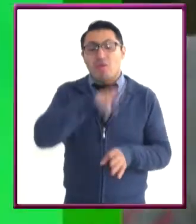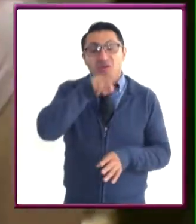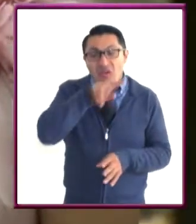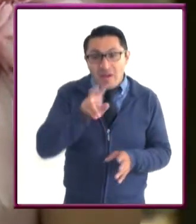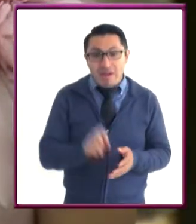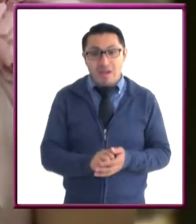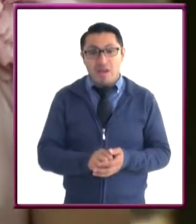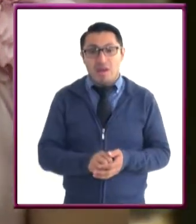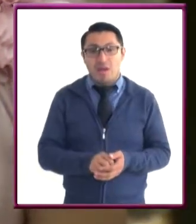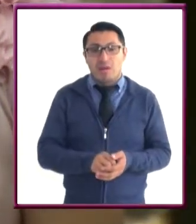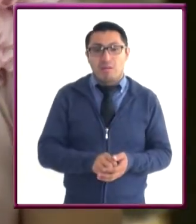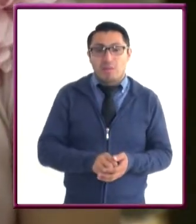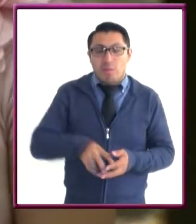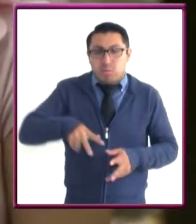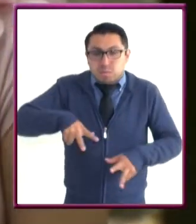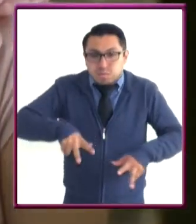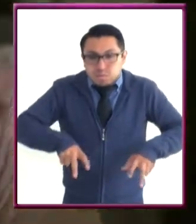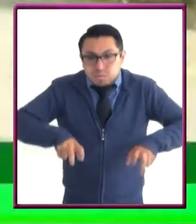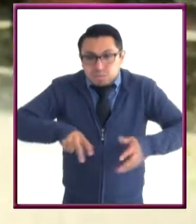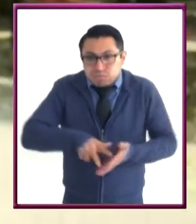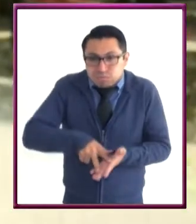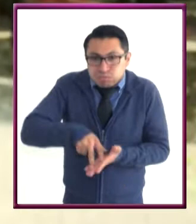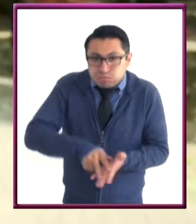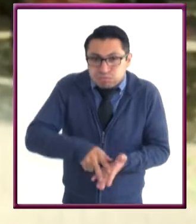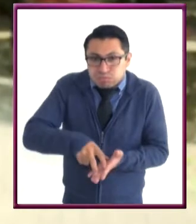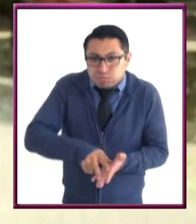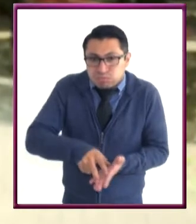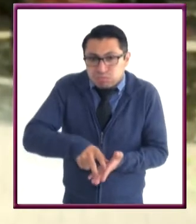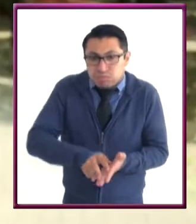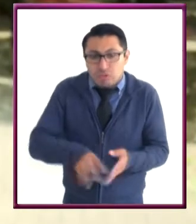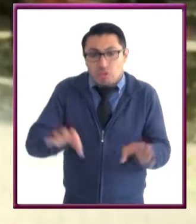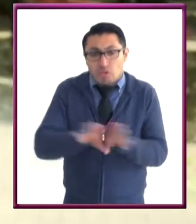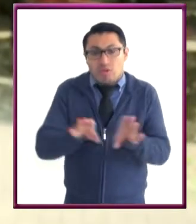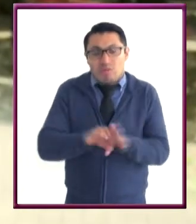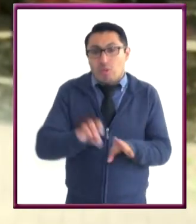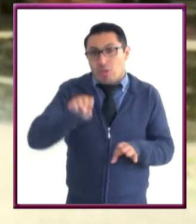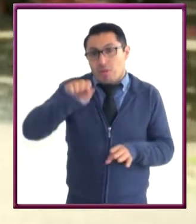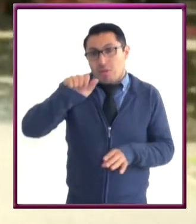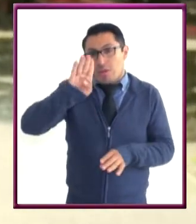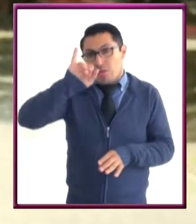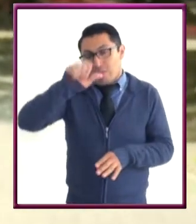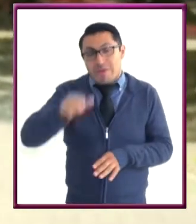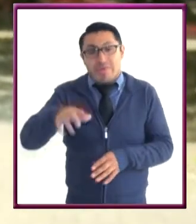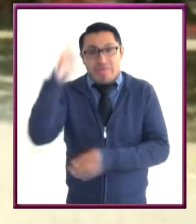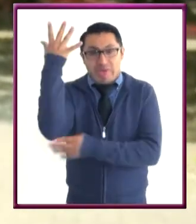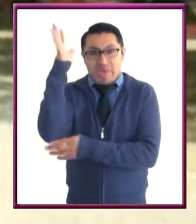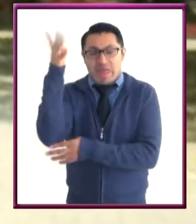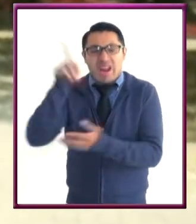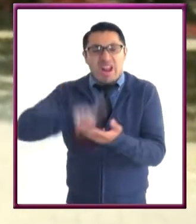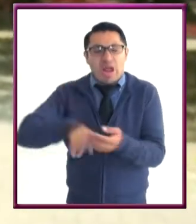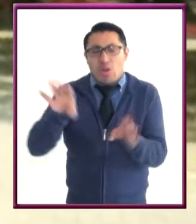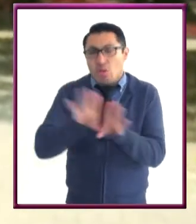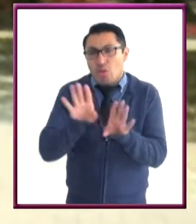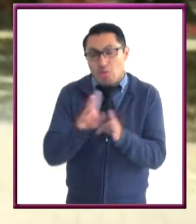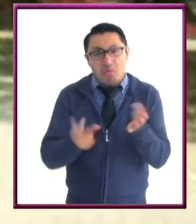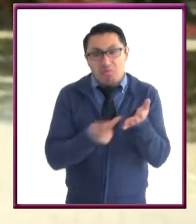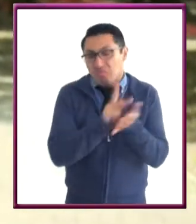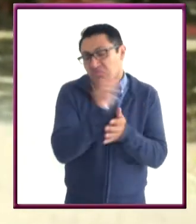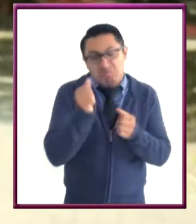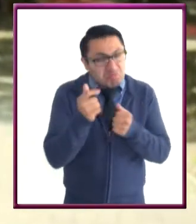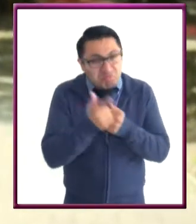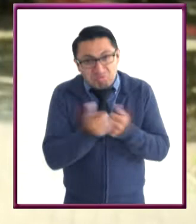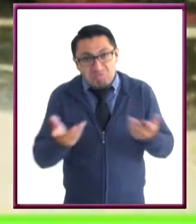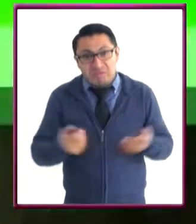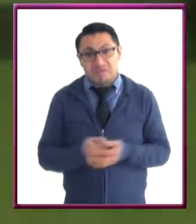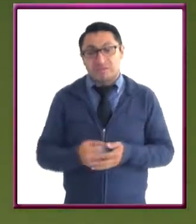serpiente. A una lagartija. O savia de árboles, no sé, algo que segregue alguna planta